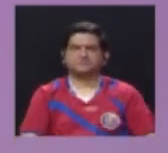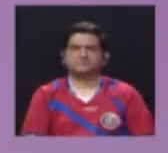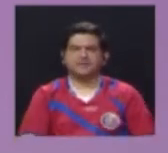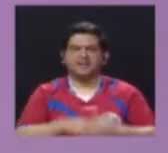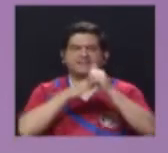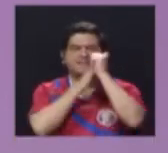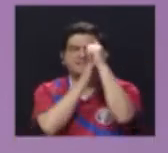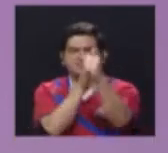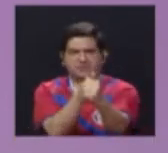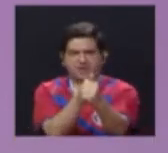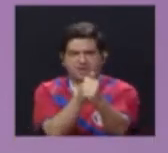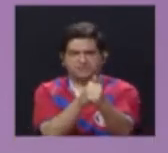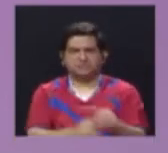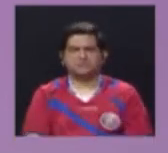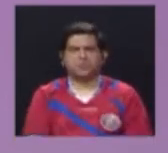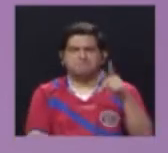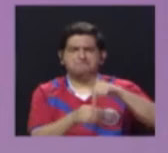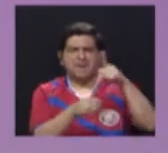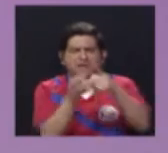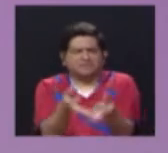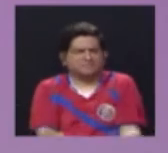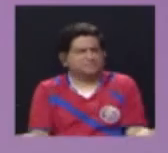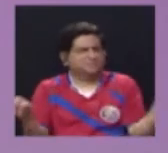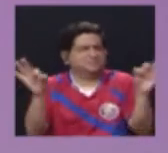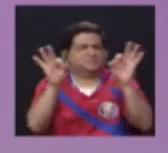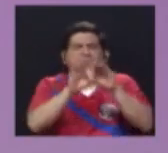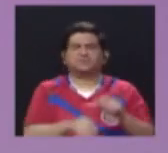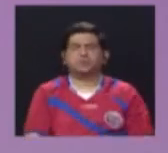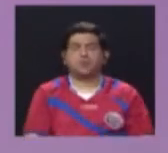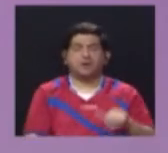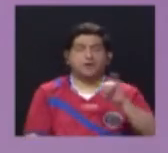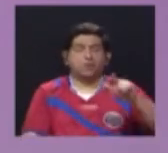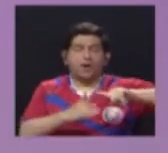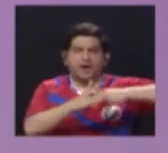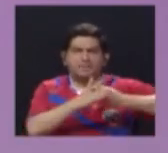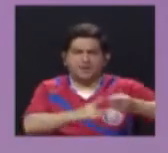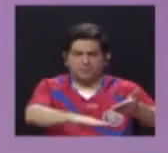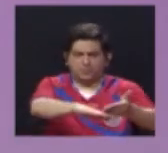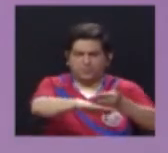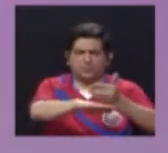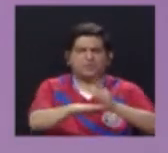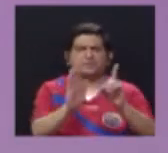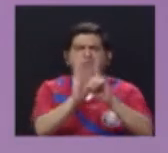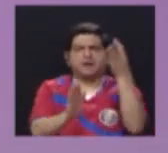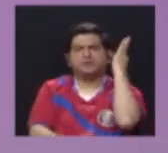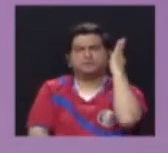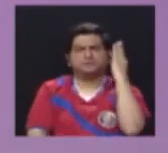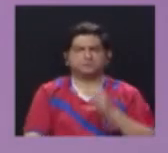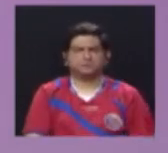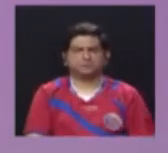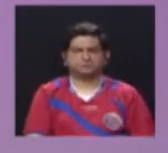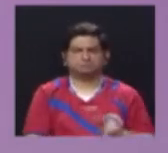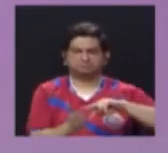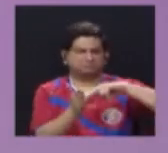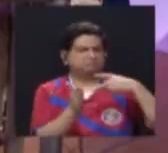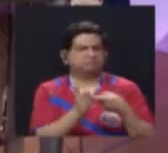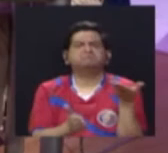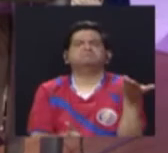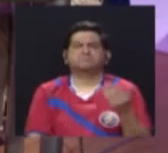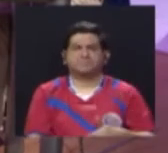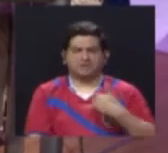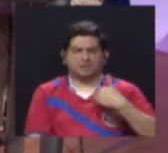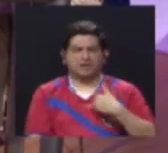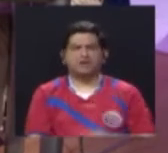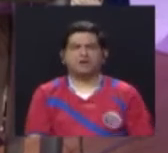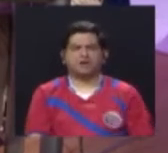liderazgo el protagonismo como el mecanismo de adelanto de los derechos de las mujeres y eso significa tener una